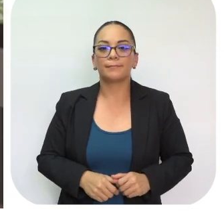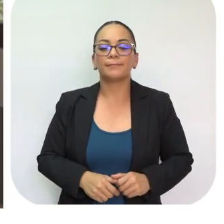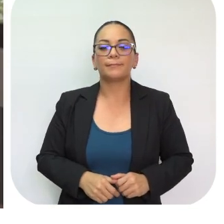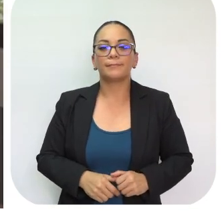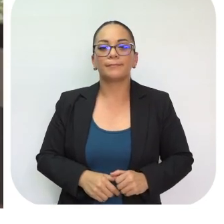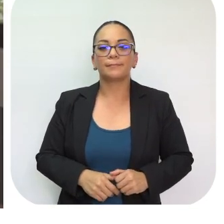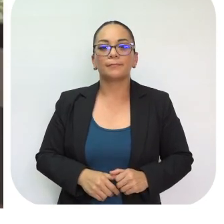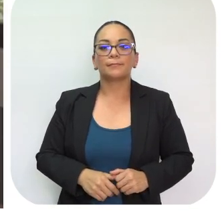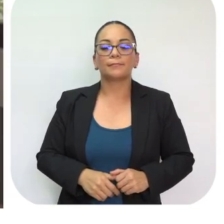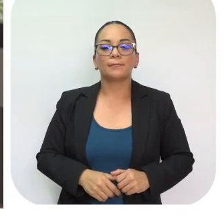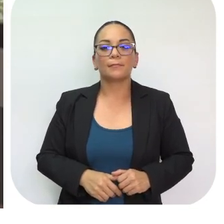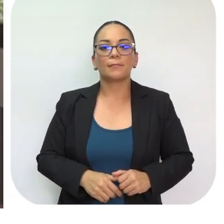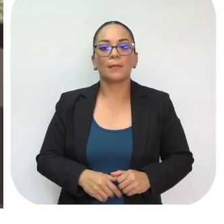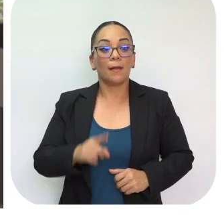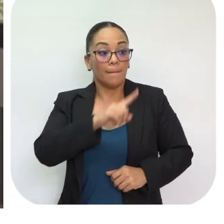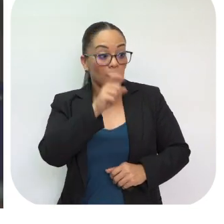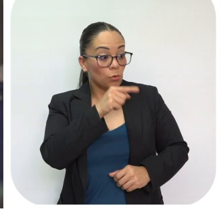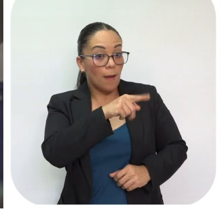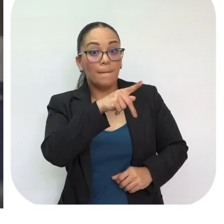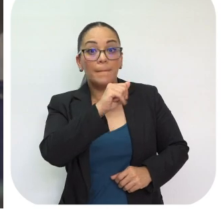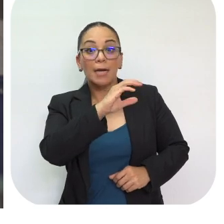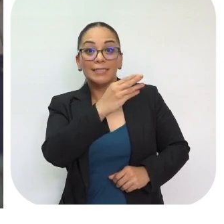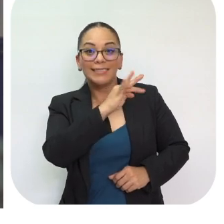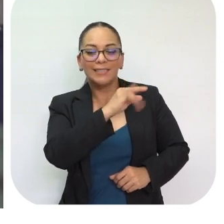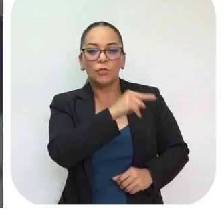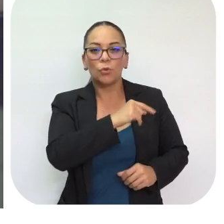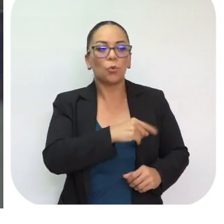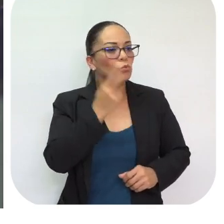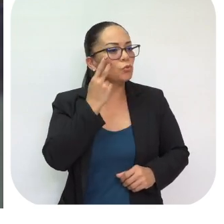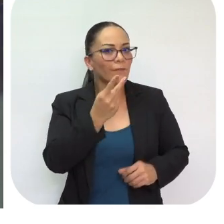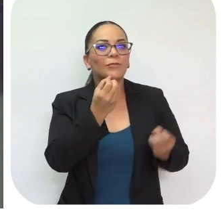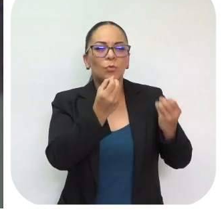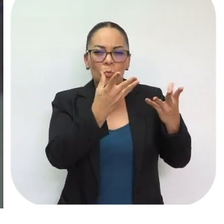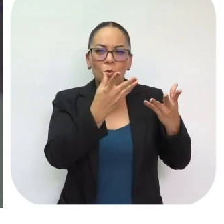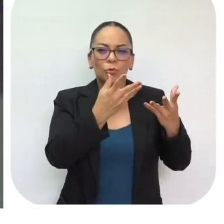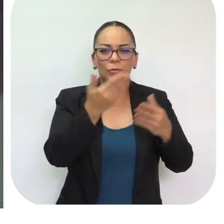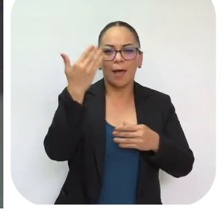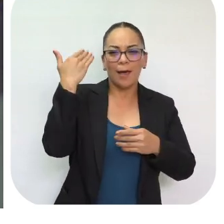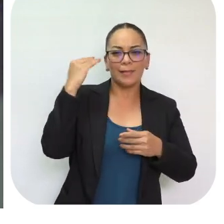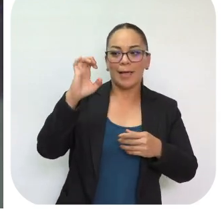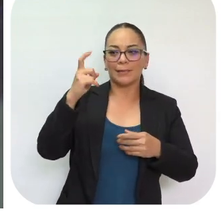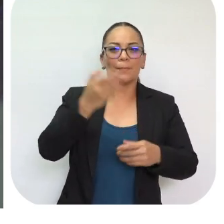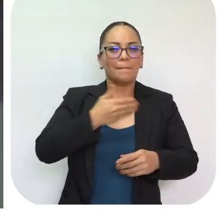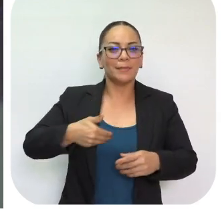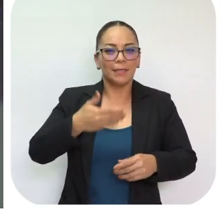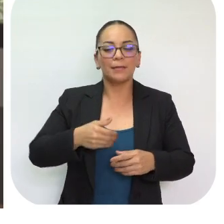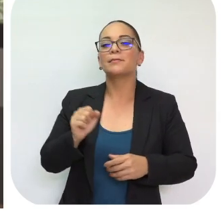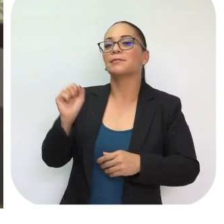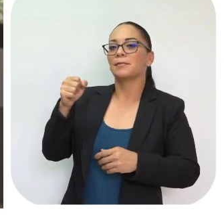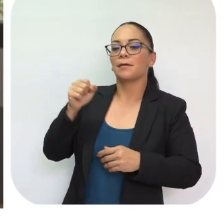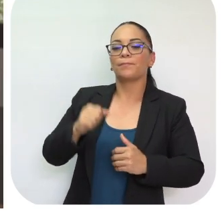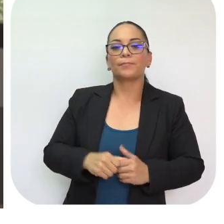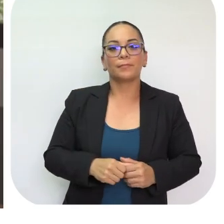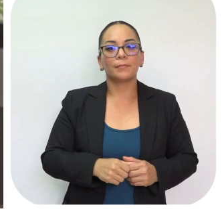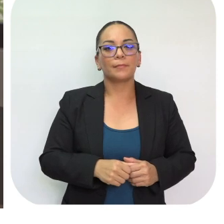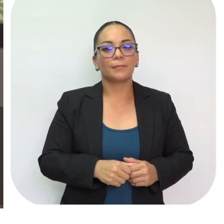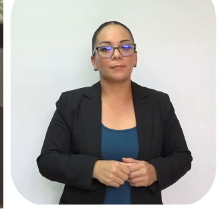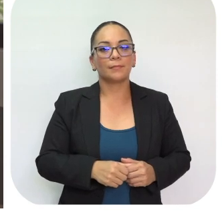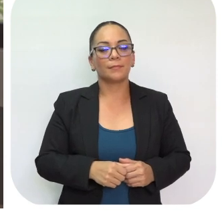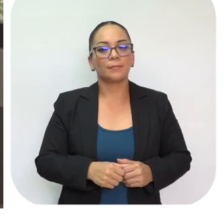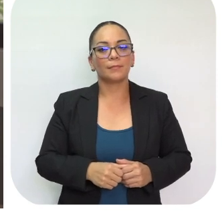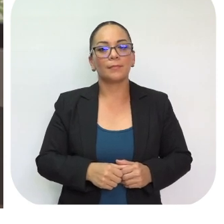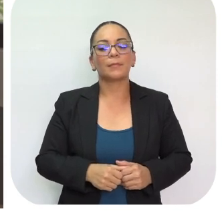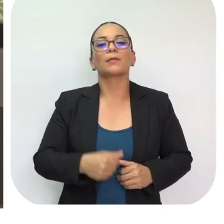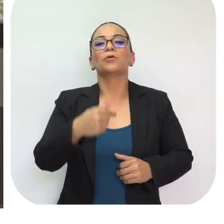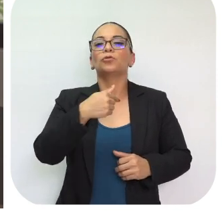Bien. Sí. ¿Y usted, don Pachito? Es que usted ha visto muchos presidentes, ¿verdad? Yo estoy obsesionado